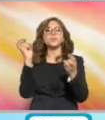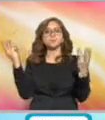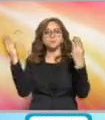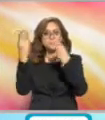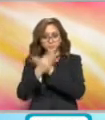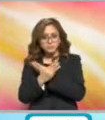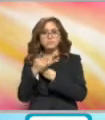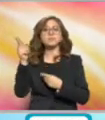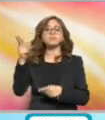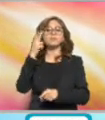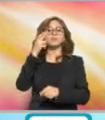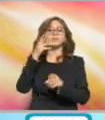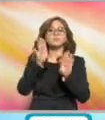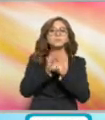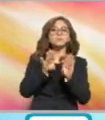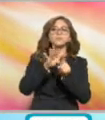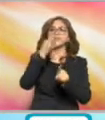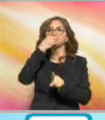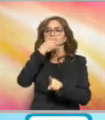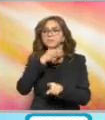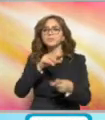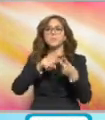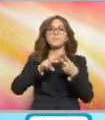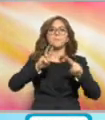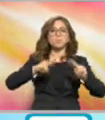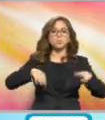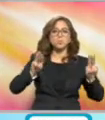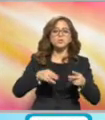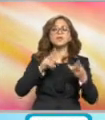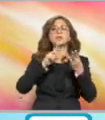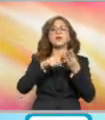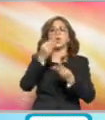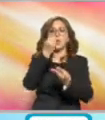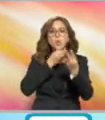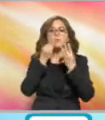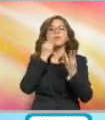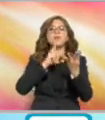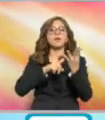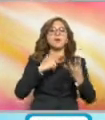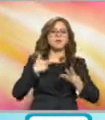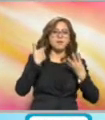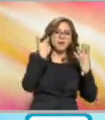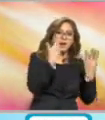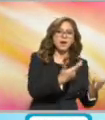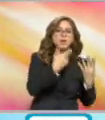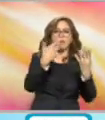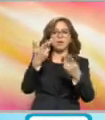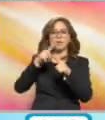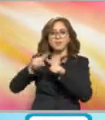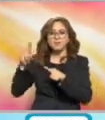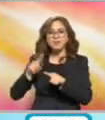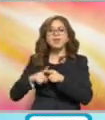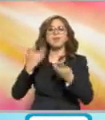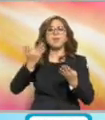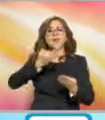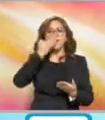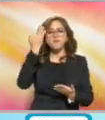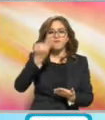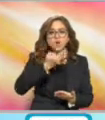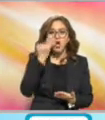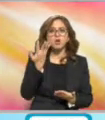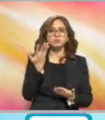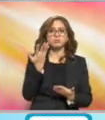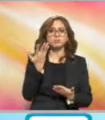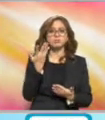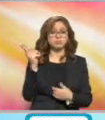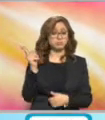la fiesta, la música, el banquete, los regalitos, todas las monerías que dan, las flores.